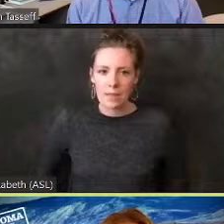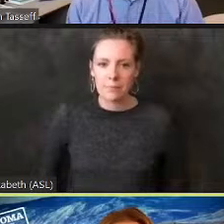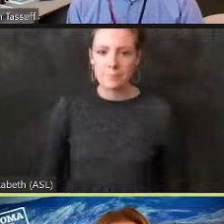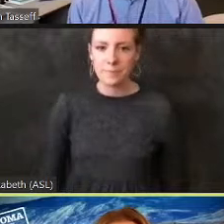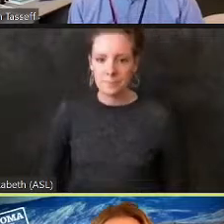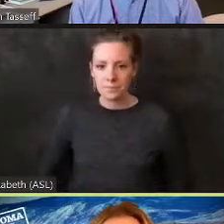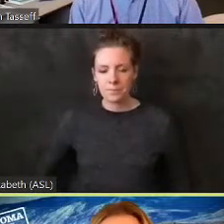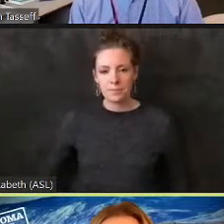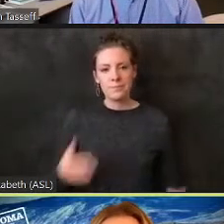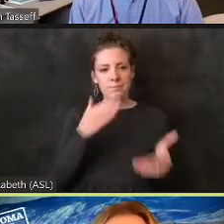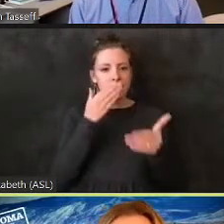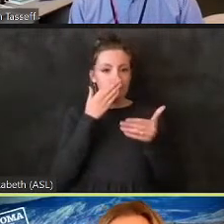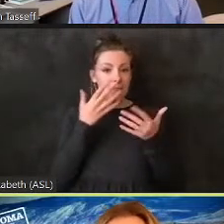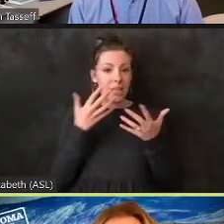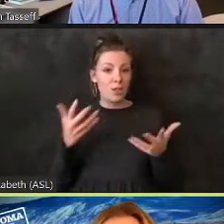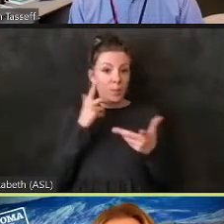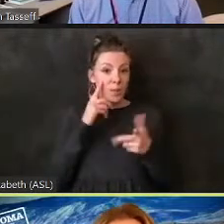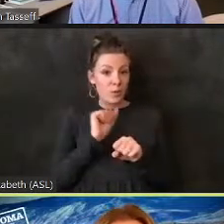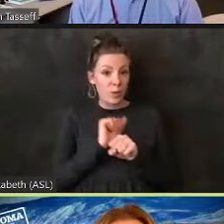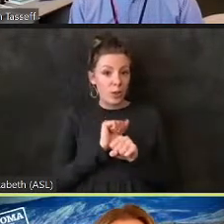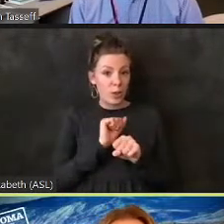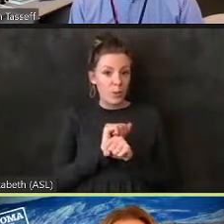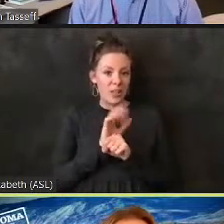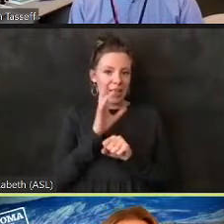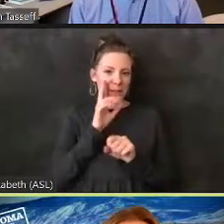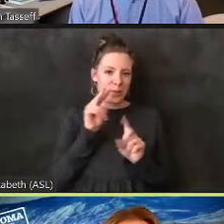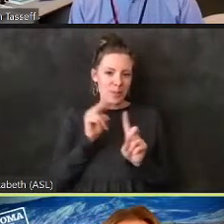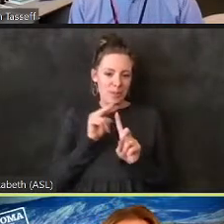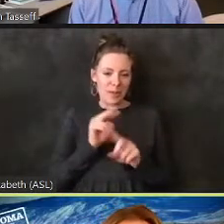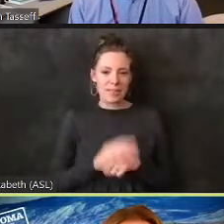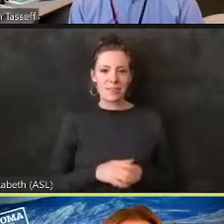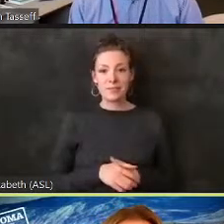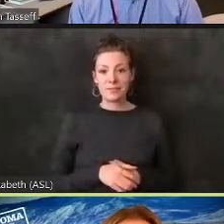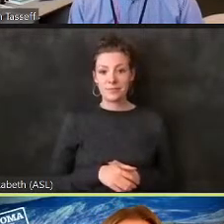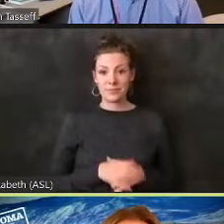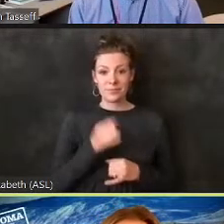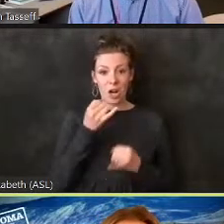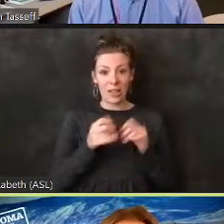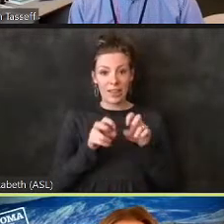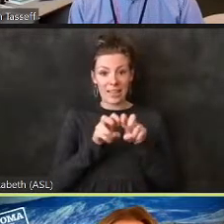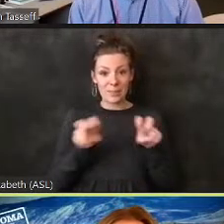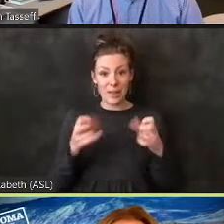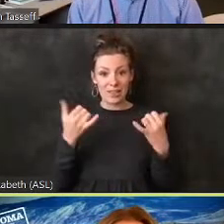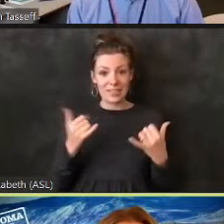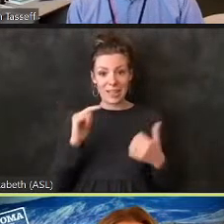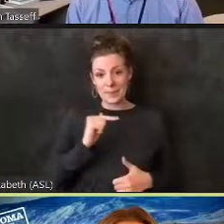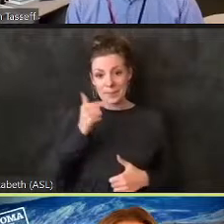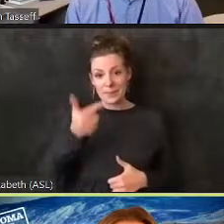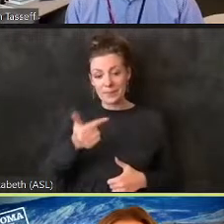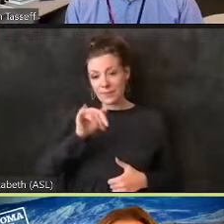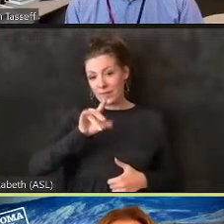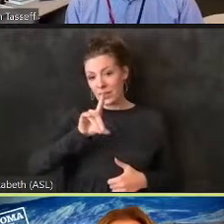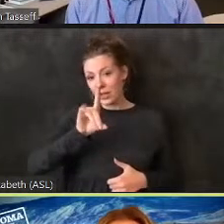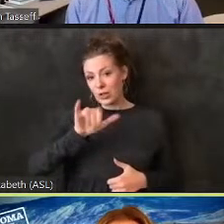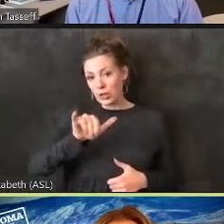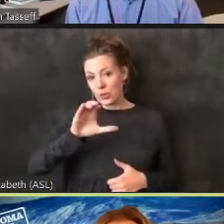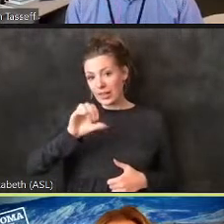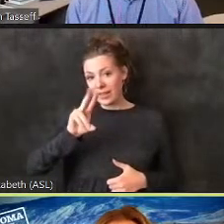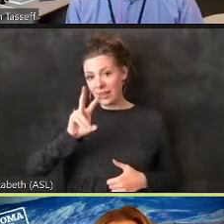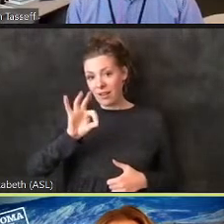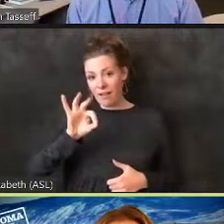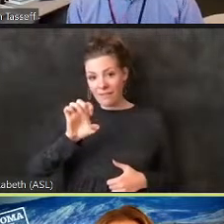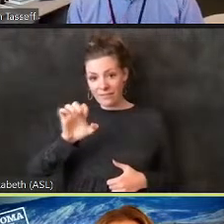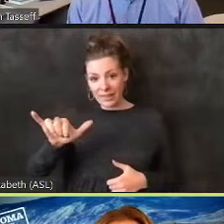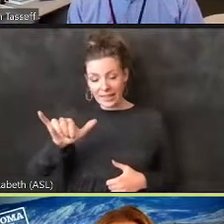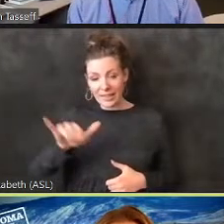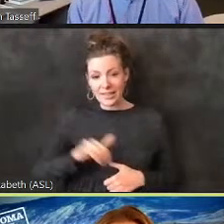que no tienen el cubrimiento para la aseguranza para recibir la vacuna. ¿Cómo los podemos alcanzar? Judy Coffey to provide a brief update on